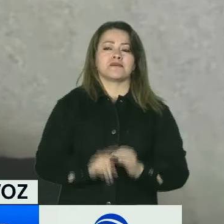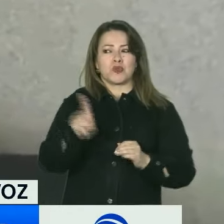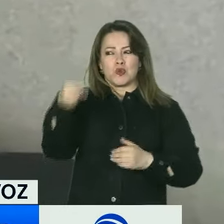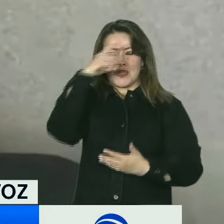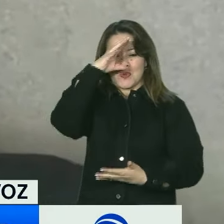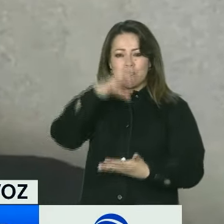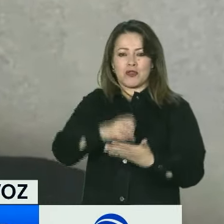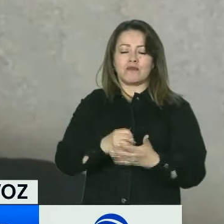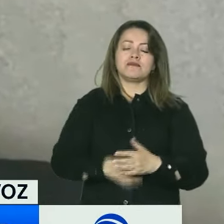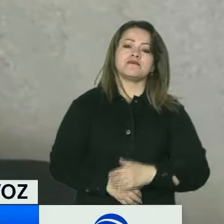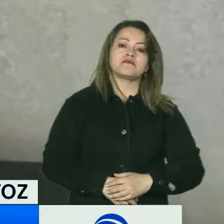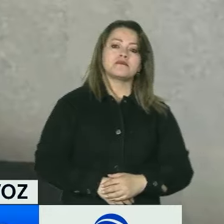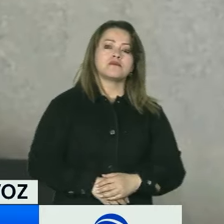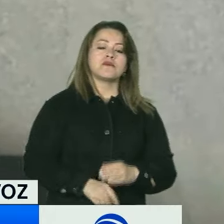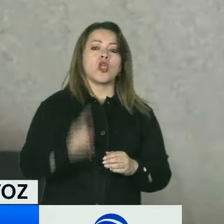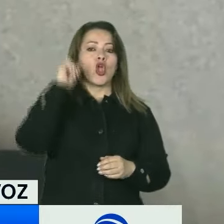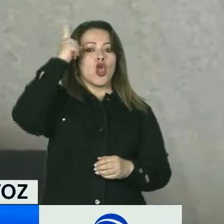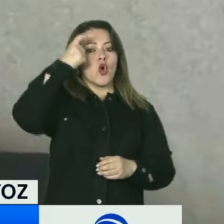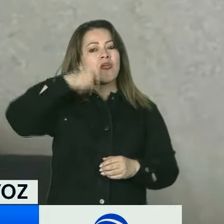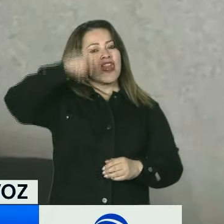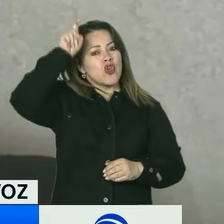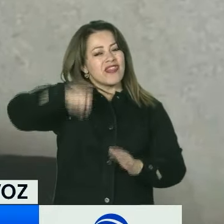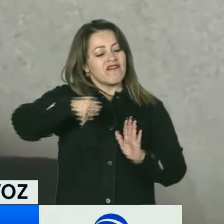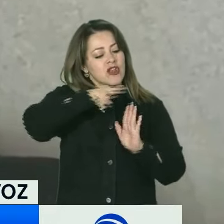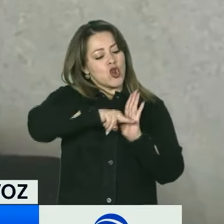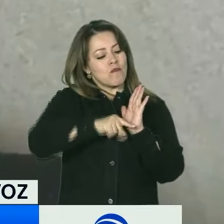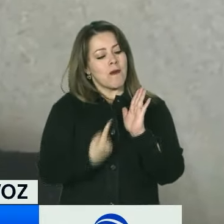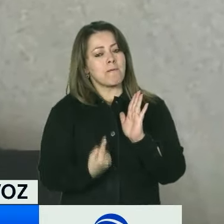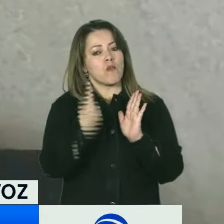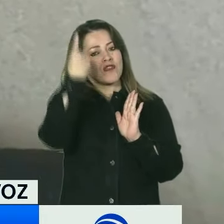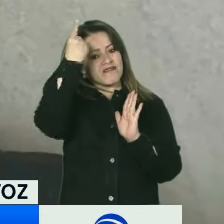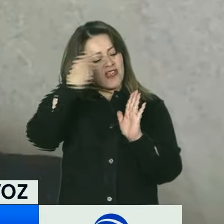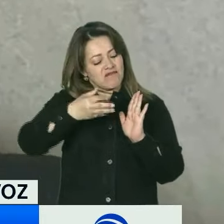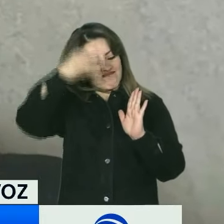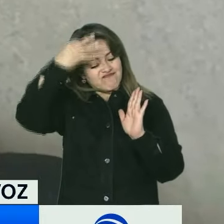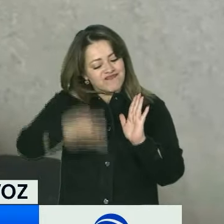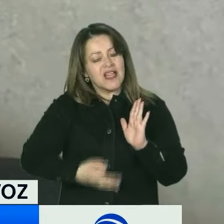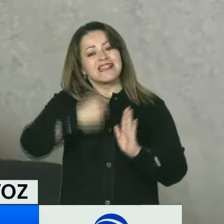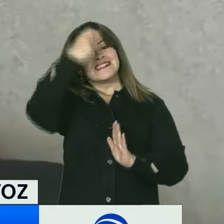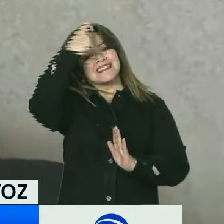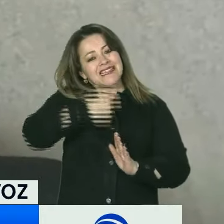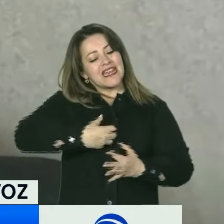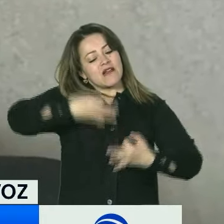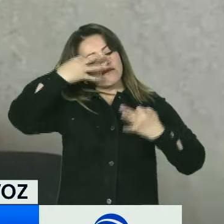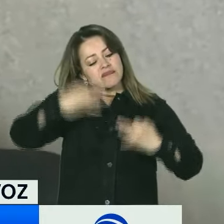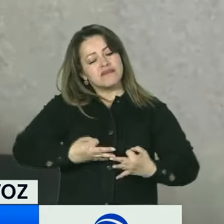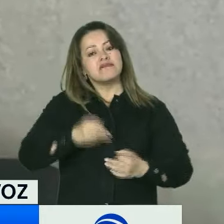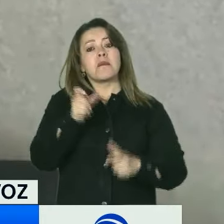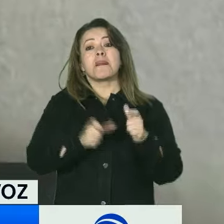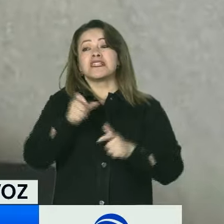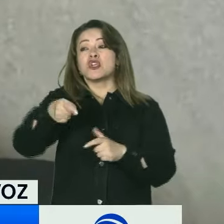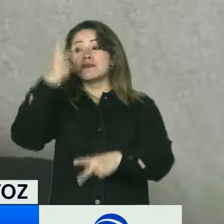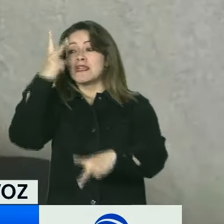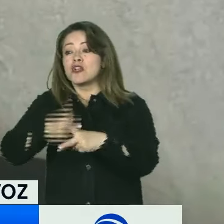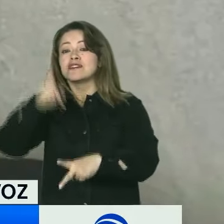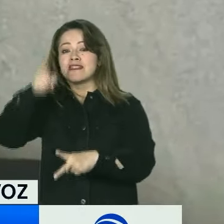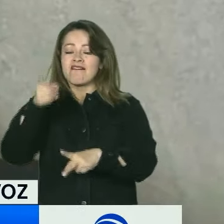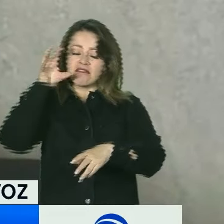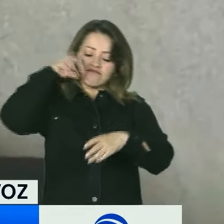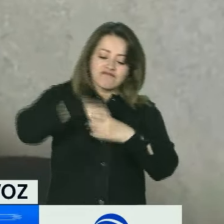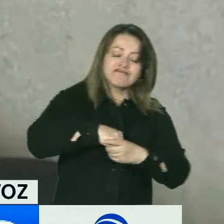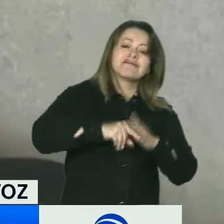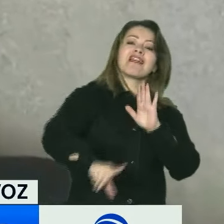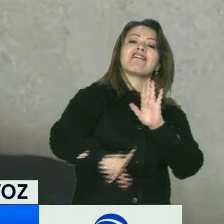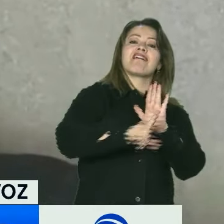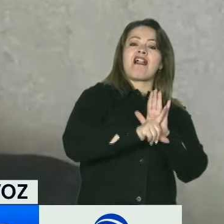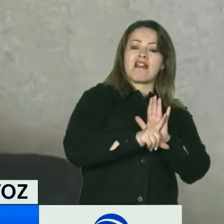una guerrilla hasta que el gobierno tenga una política seria de seguridad que obligue a los criminales a someterse a la legalidad. De acuerdo al Centro de Recursos para